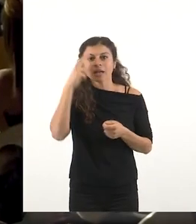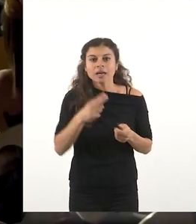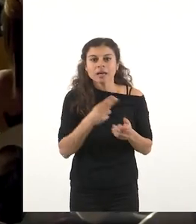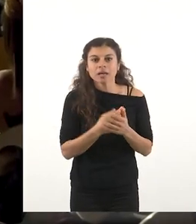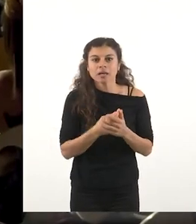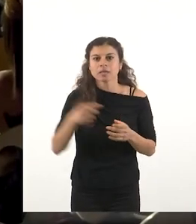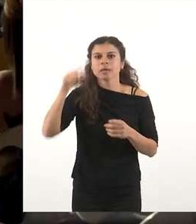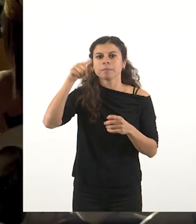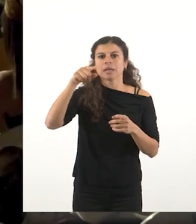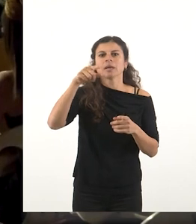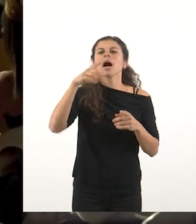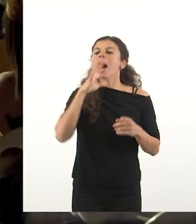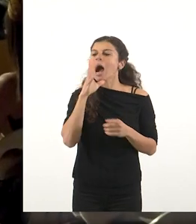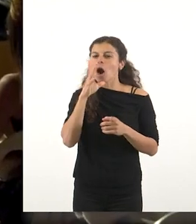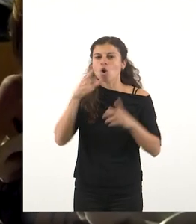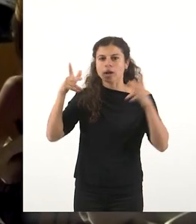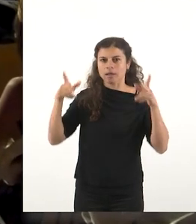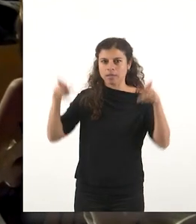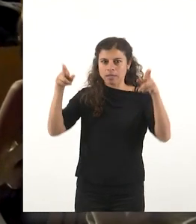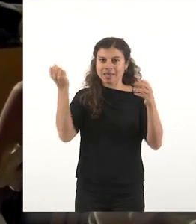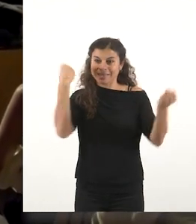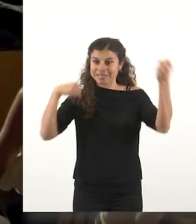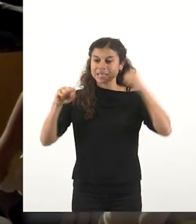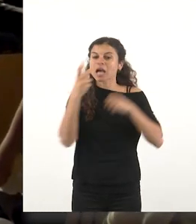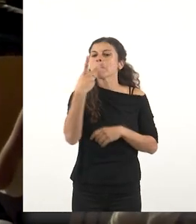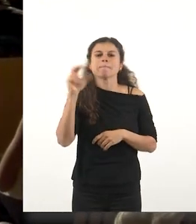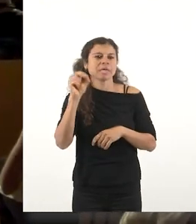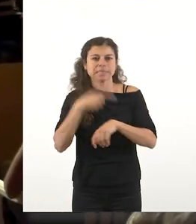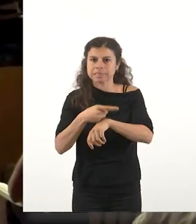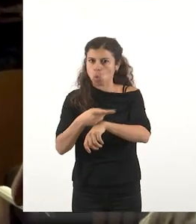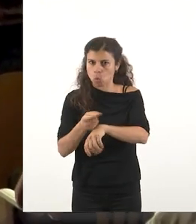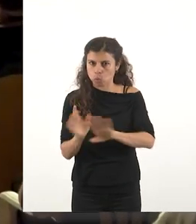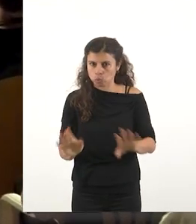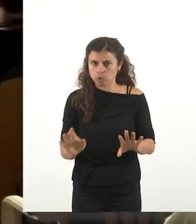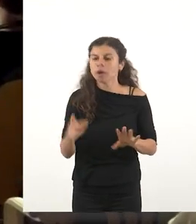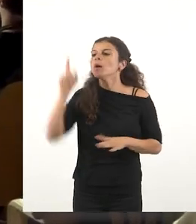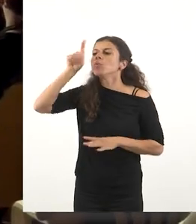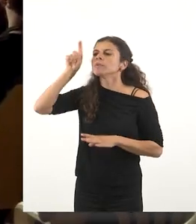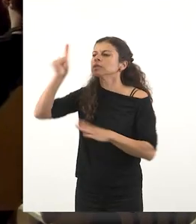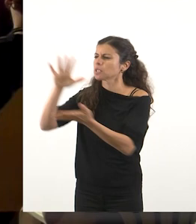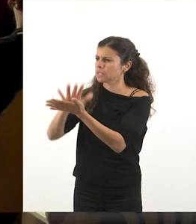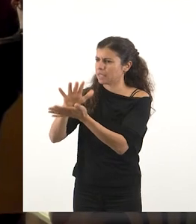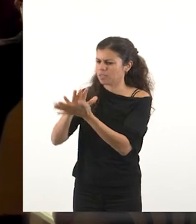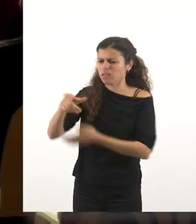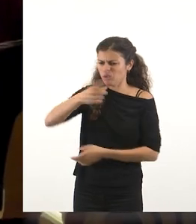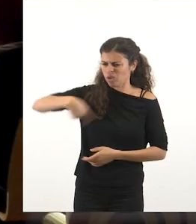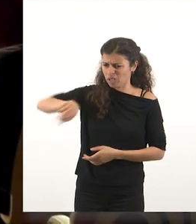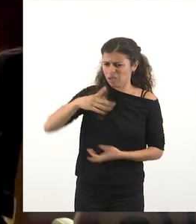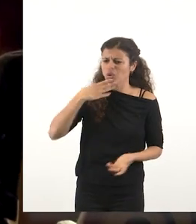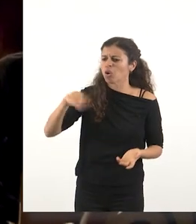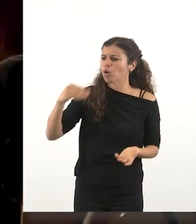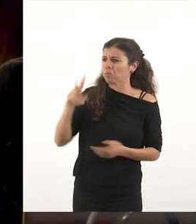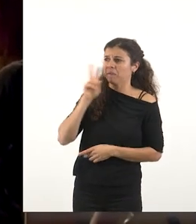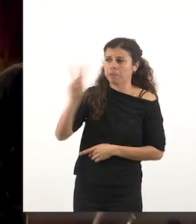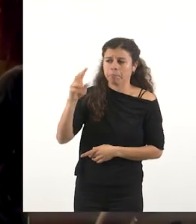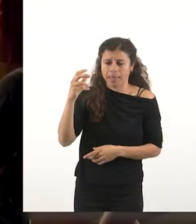segundos, no vaya a empezar a hacer ruidos raros, porque los profes le digo, profes, tranquilo, que estos niños y niñas, su educación sexual, como a través del porno, el que yo en 20 segundos me vaya a hacer esta